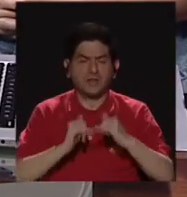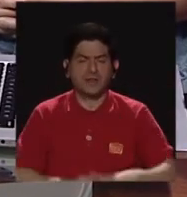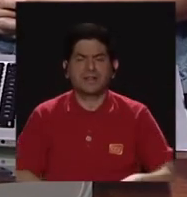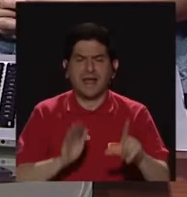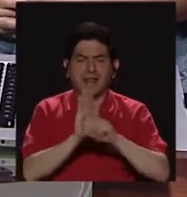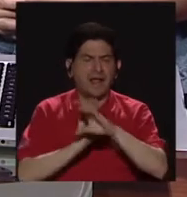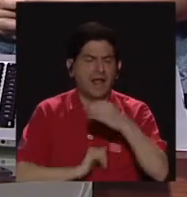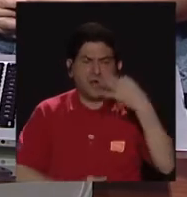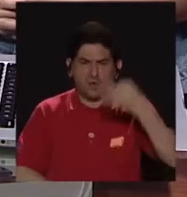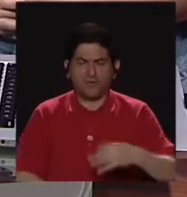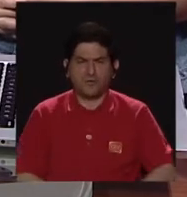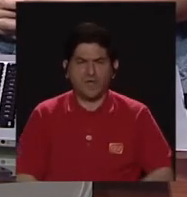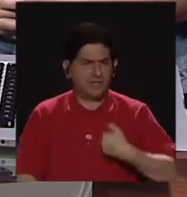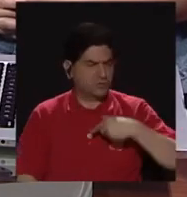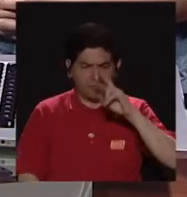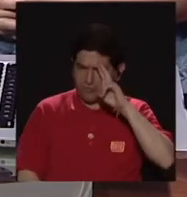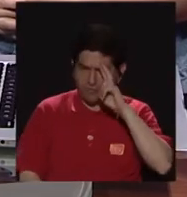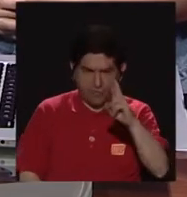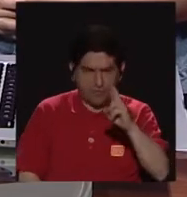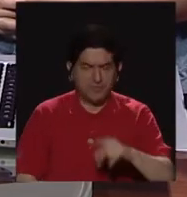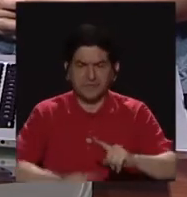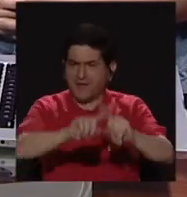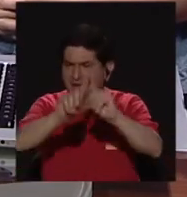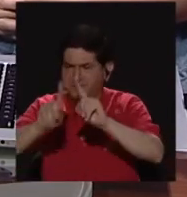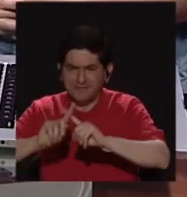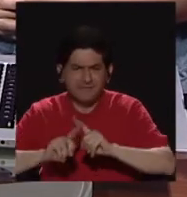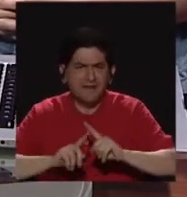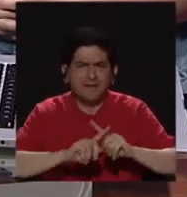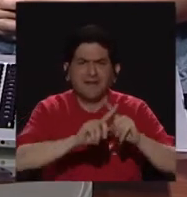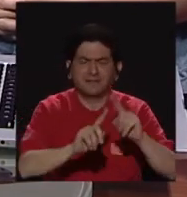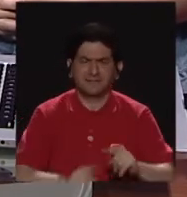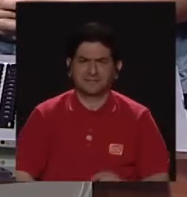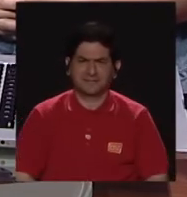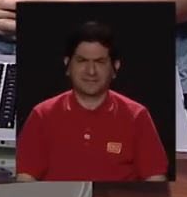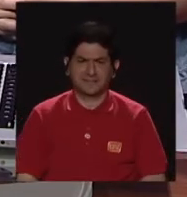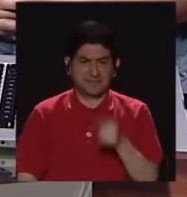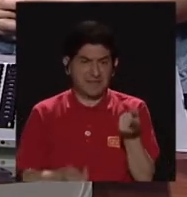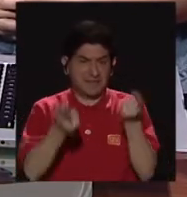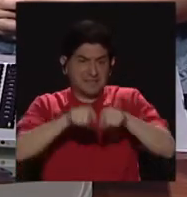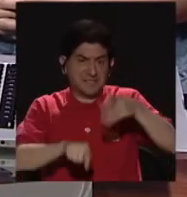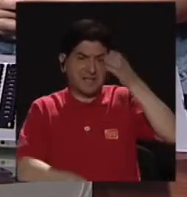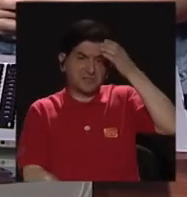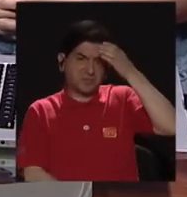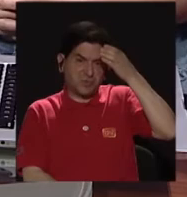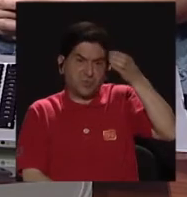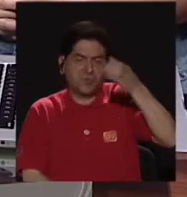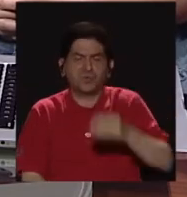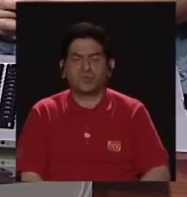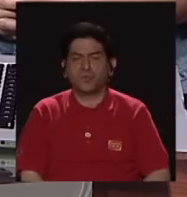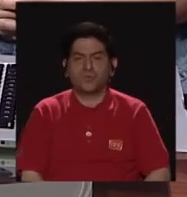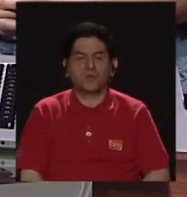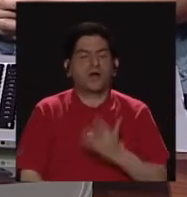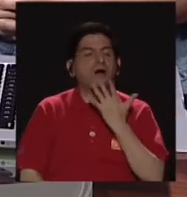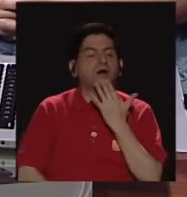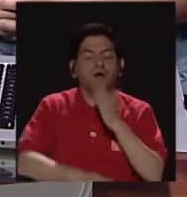para ir respetar la diferencia verdad en este caso cultural racial